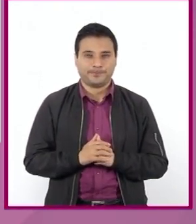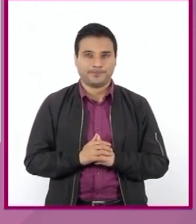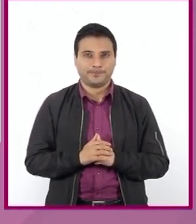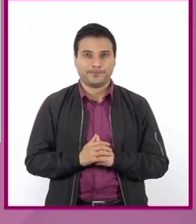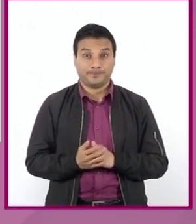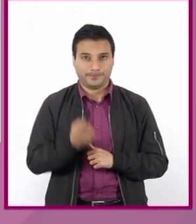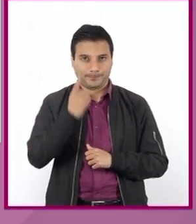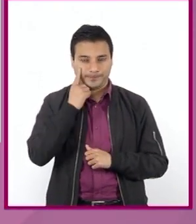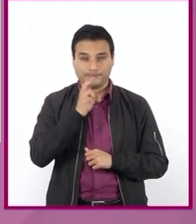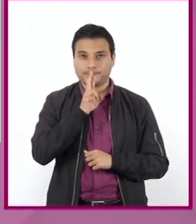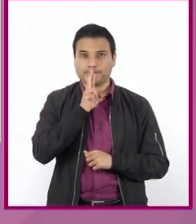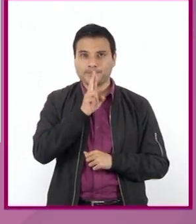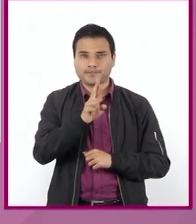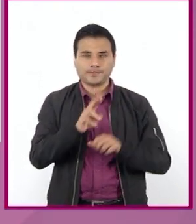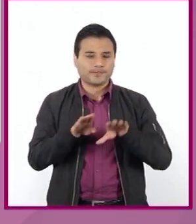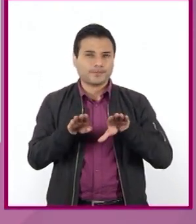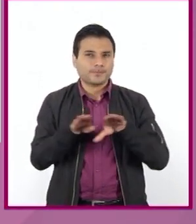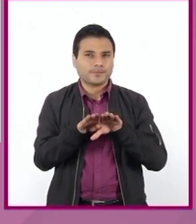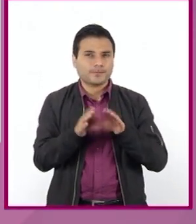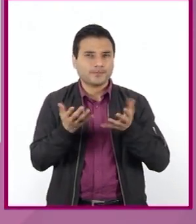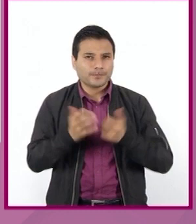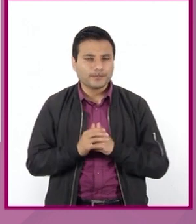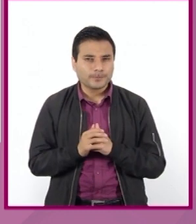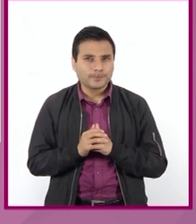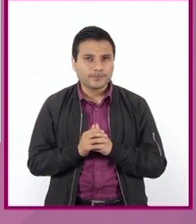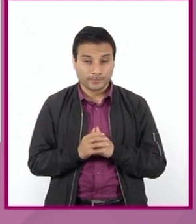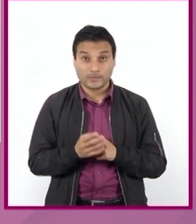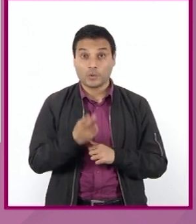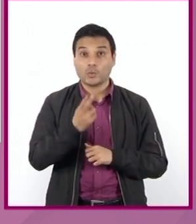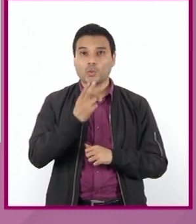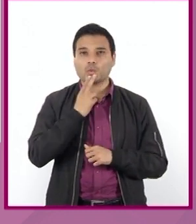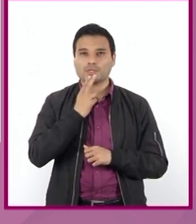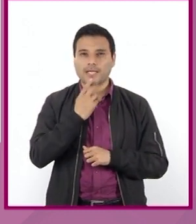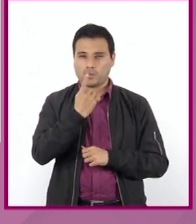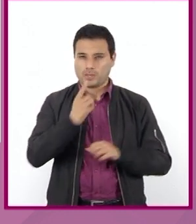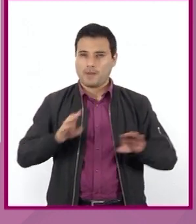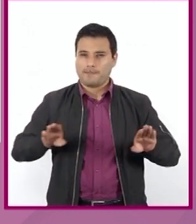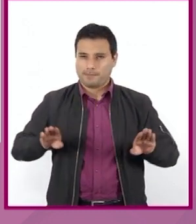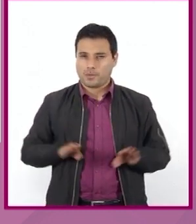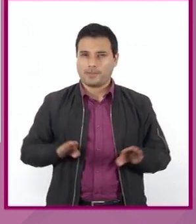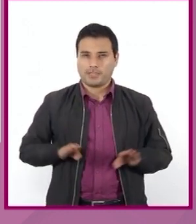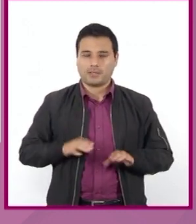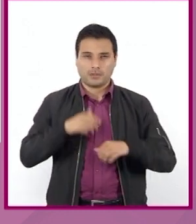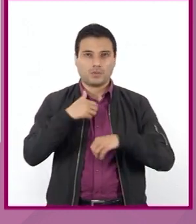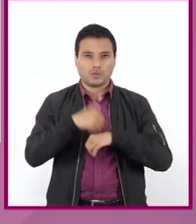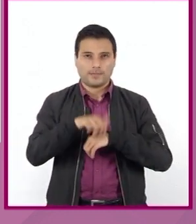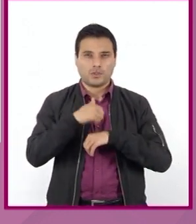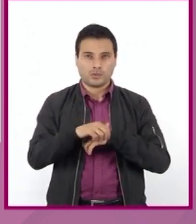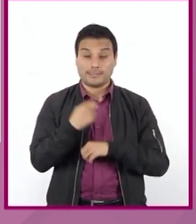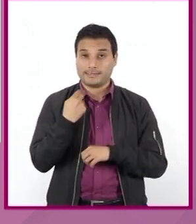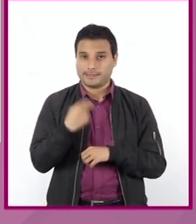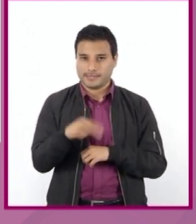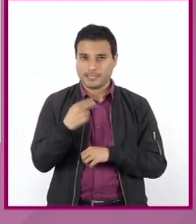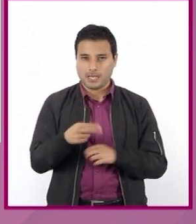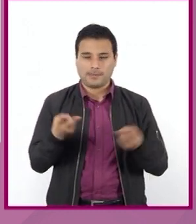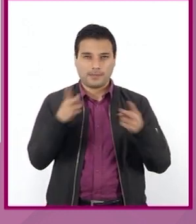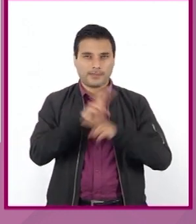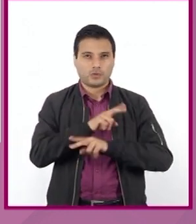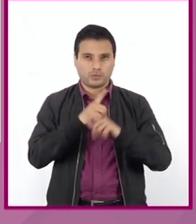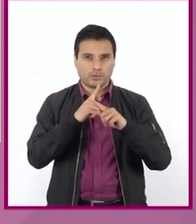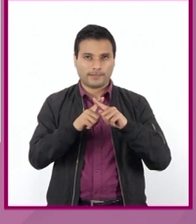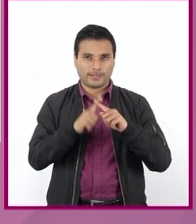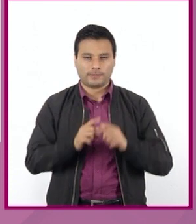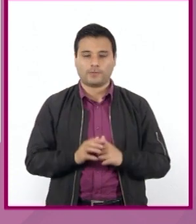Para resolver la situación anterior, haremos uso de una de las propiedades de los números llamada inverso